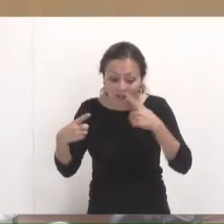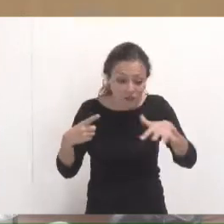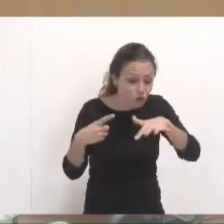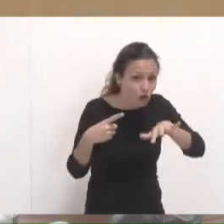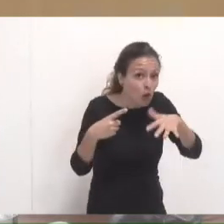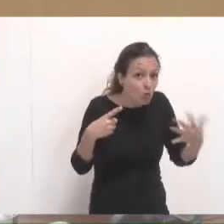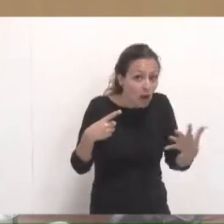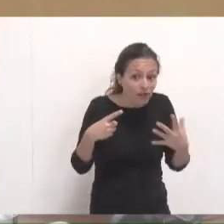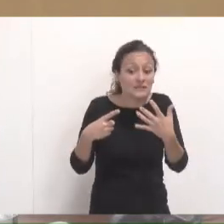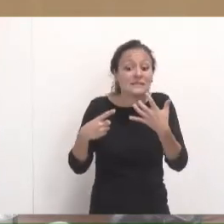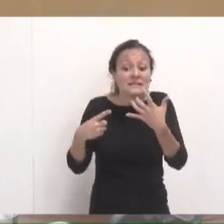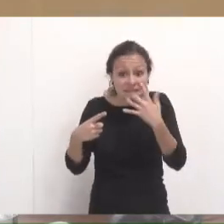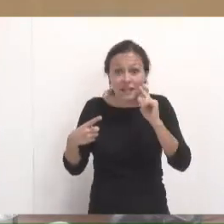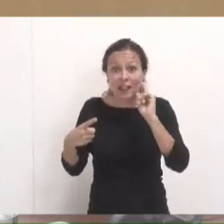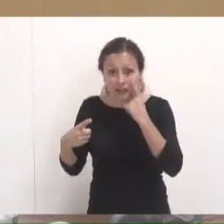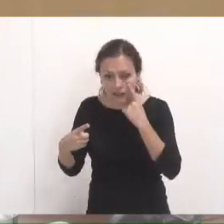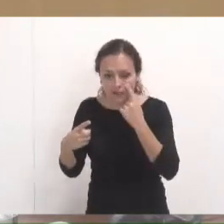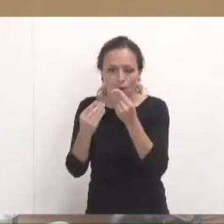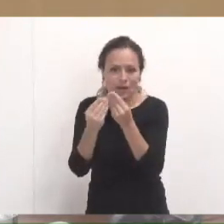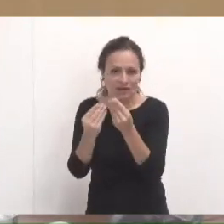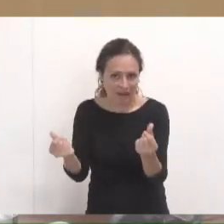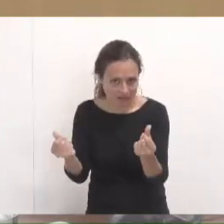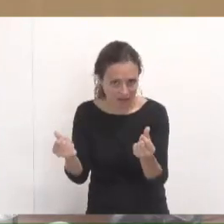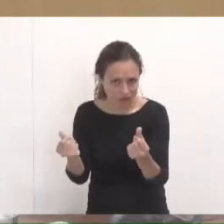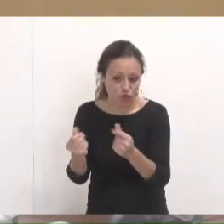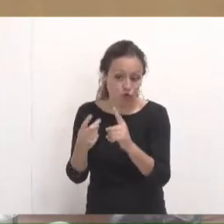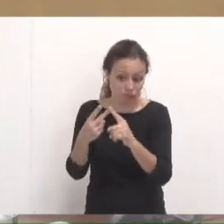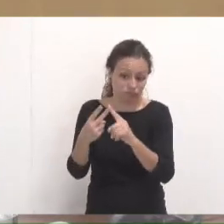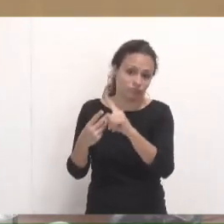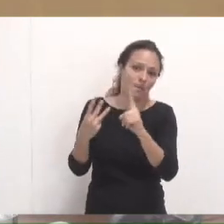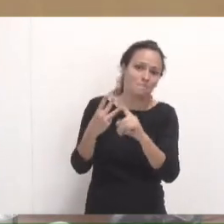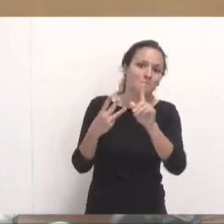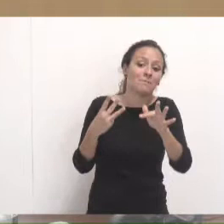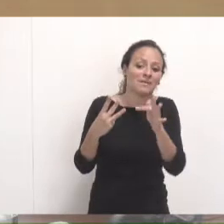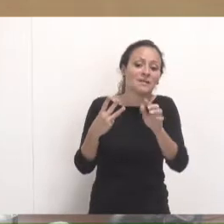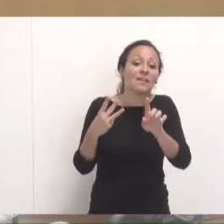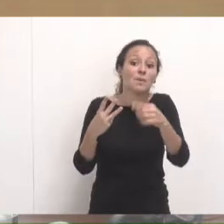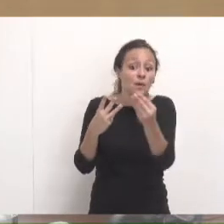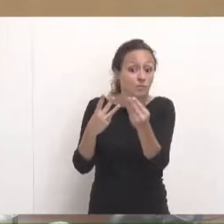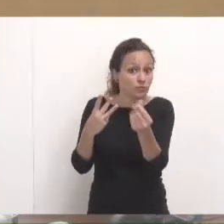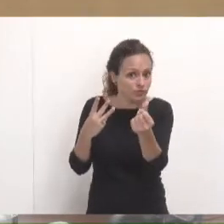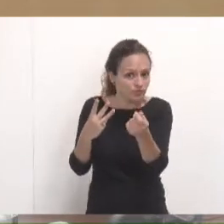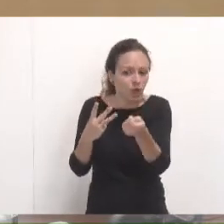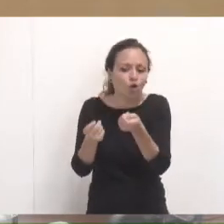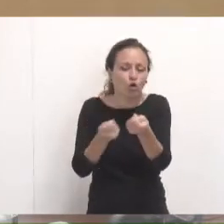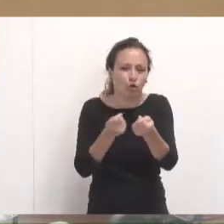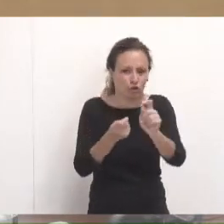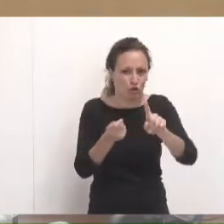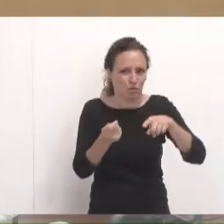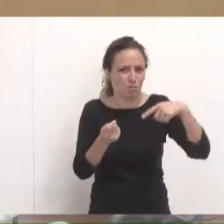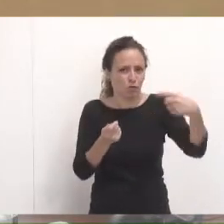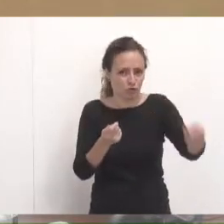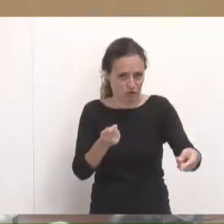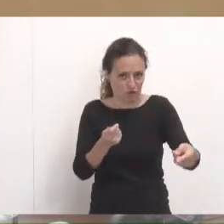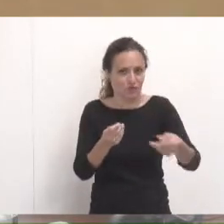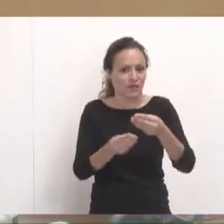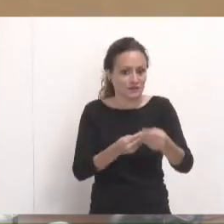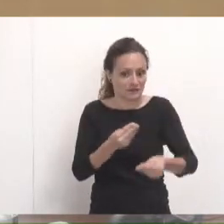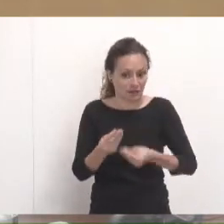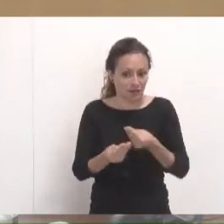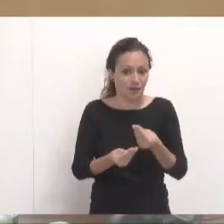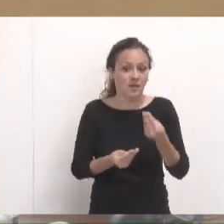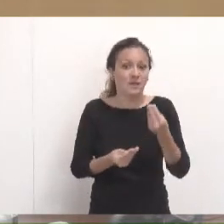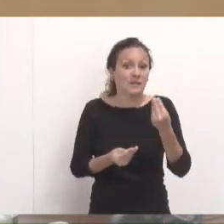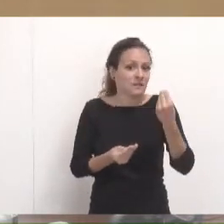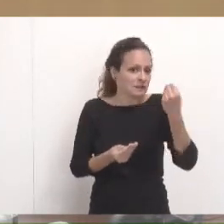erradicación allí donde se pueda detectar y control posterior una vez que se ha hecho la fase de erradicación. Se ha hecho